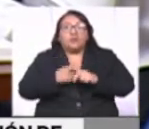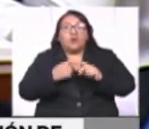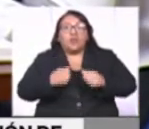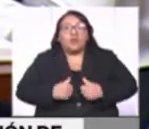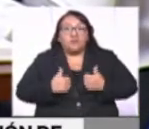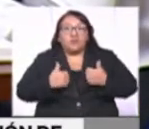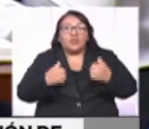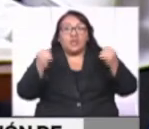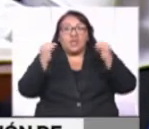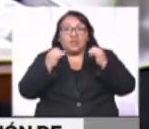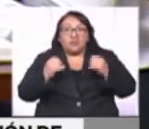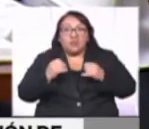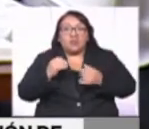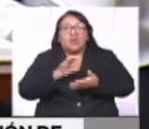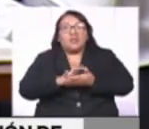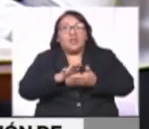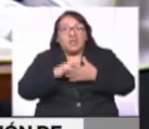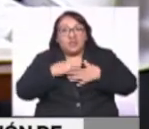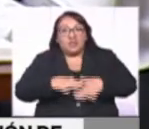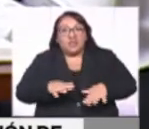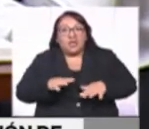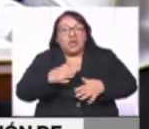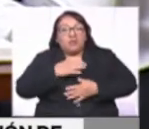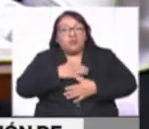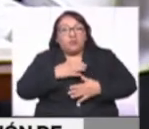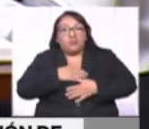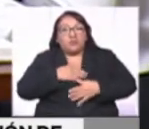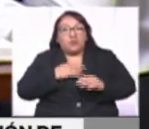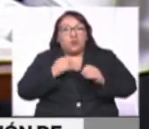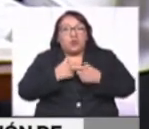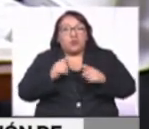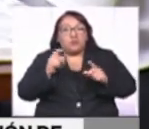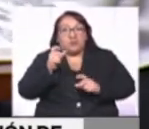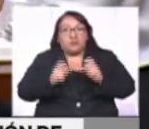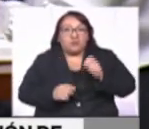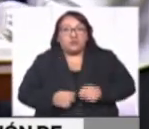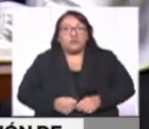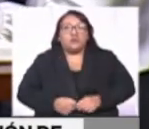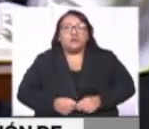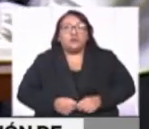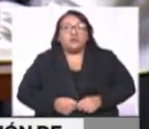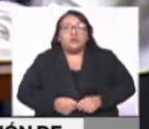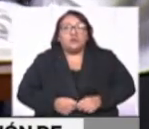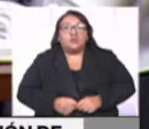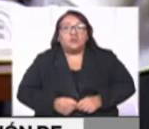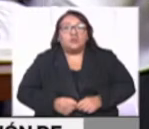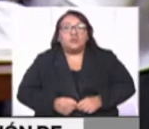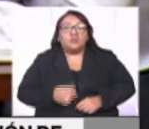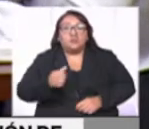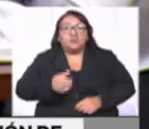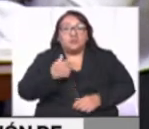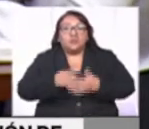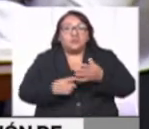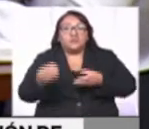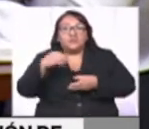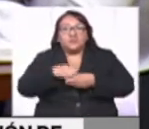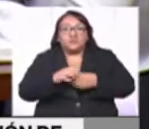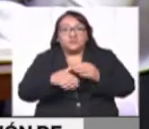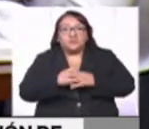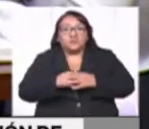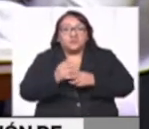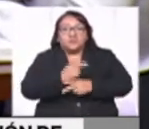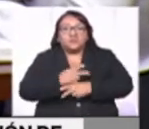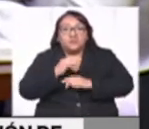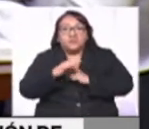la integridad, la tranquilidad, la propiedad o la libertad personal suelen ser los principales referentes que integran el contenido de la